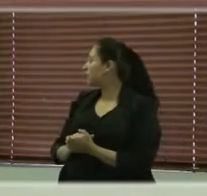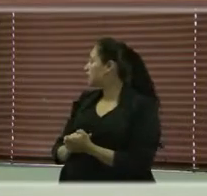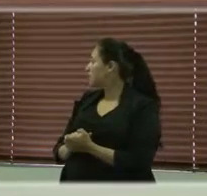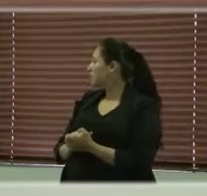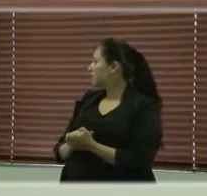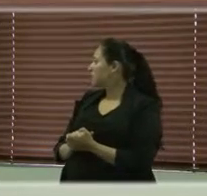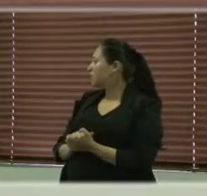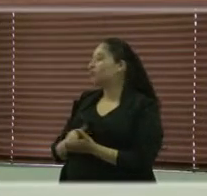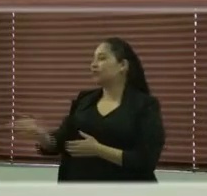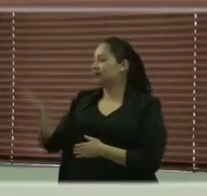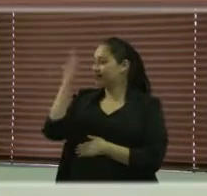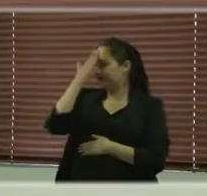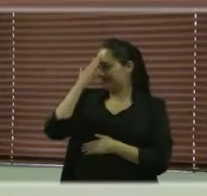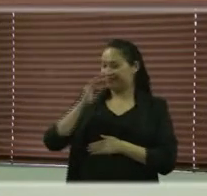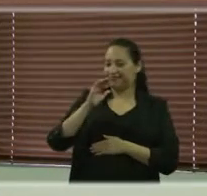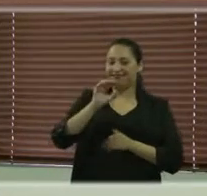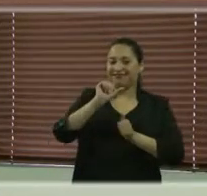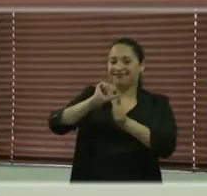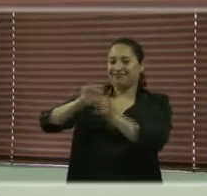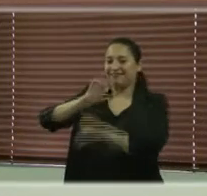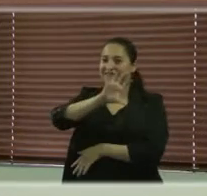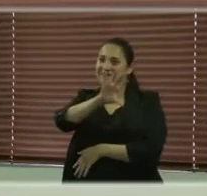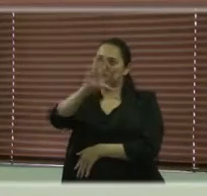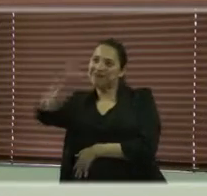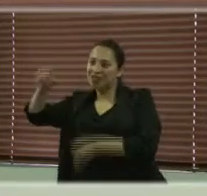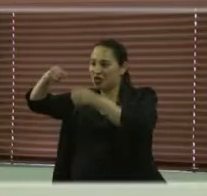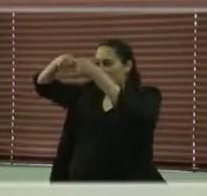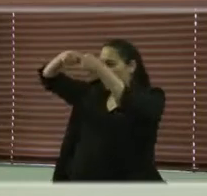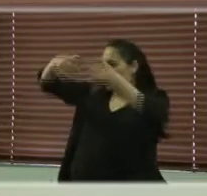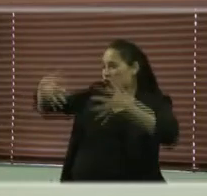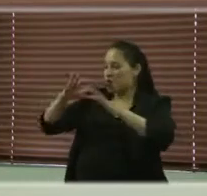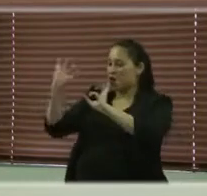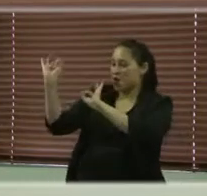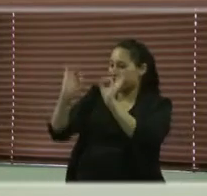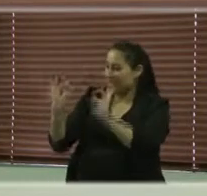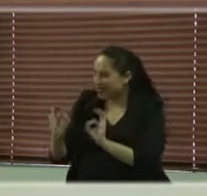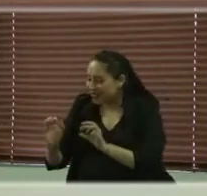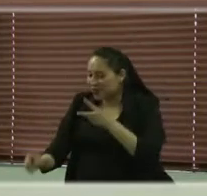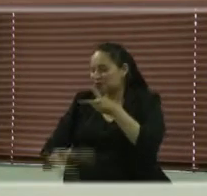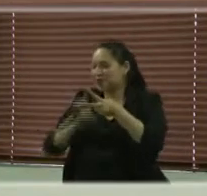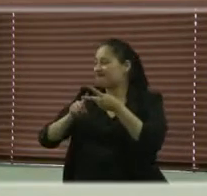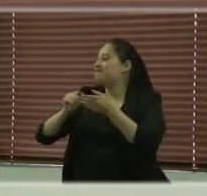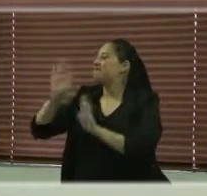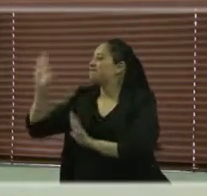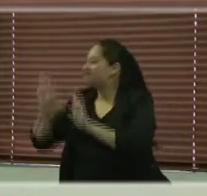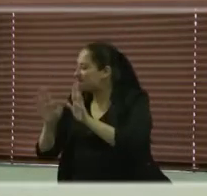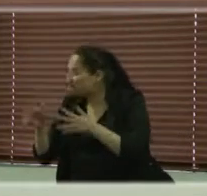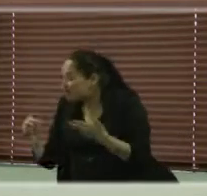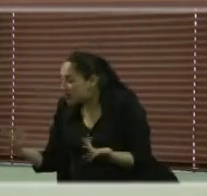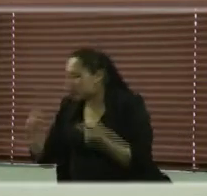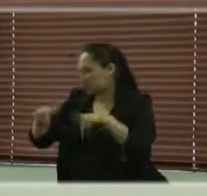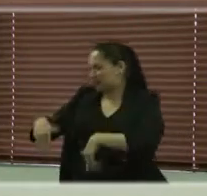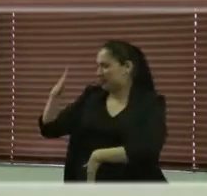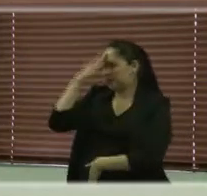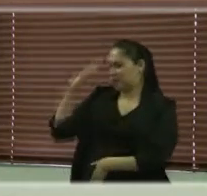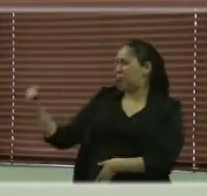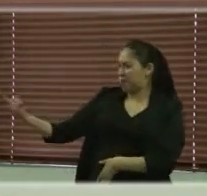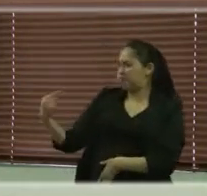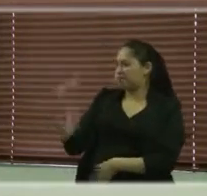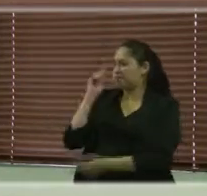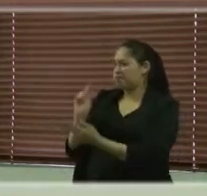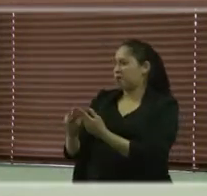Como cada país tiene sus sus propias estructuras de de organización y de y de participación Ustedes sabrán aquí en Colombia Cuál es la mejor